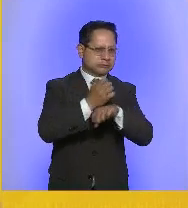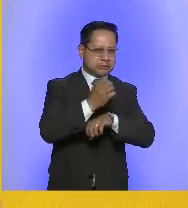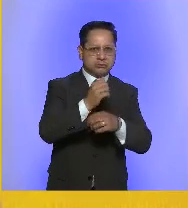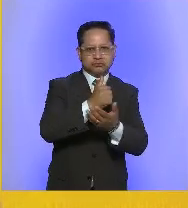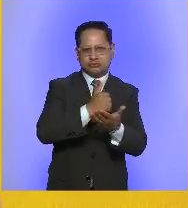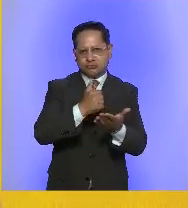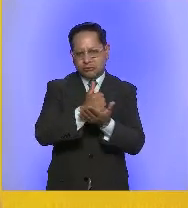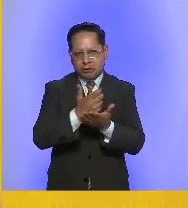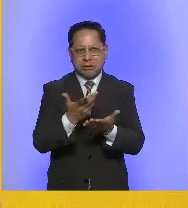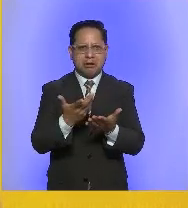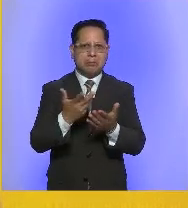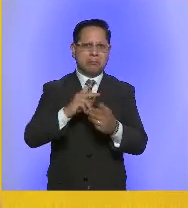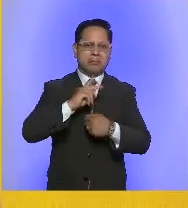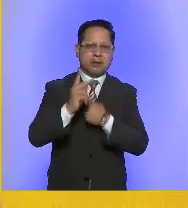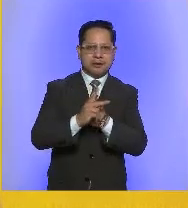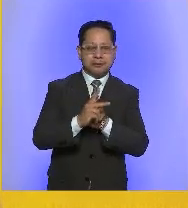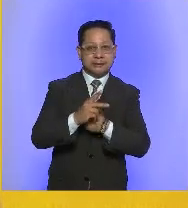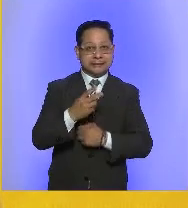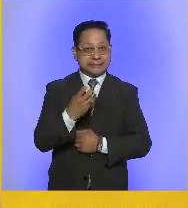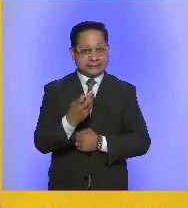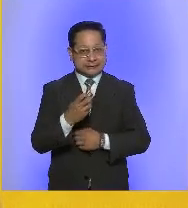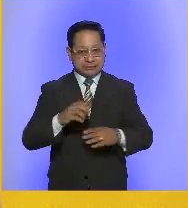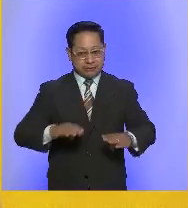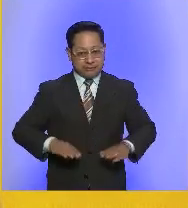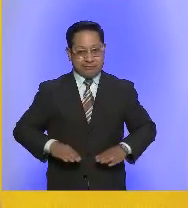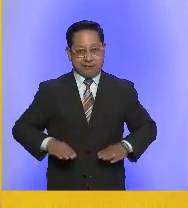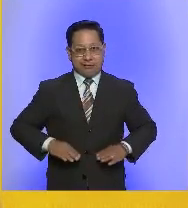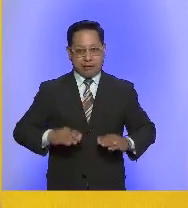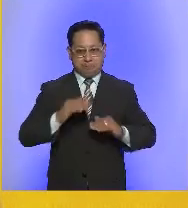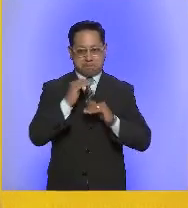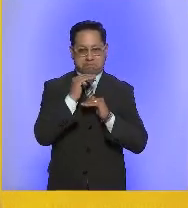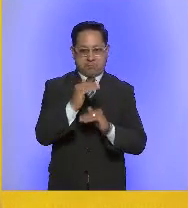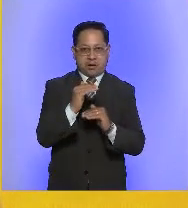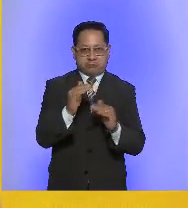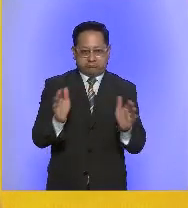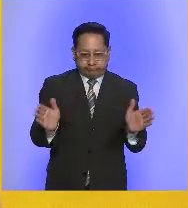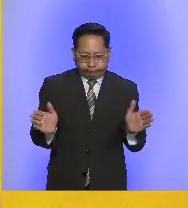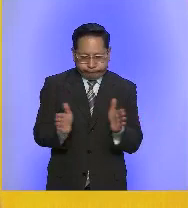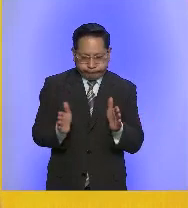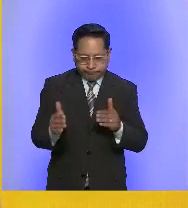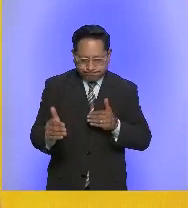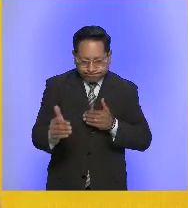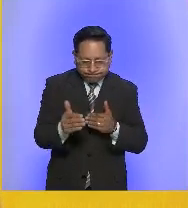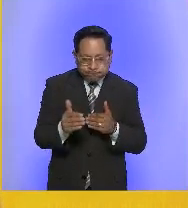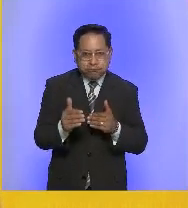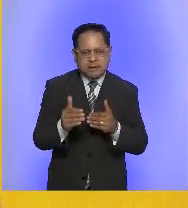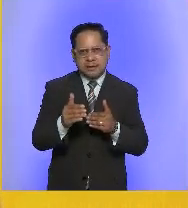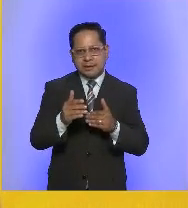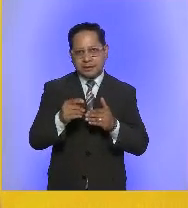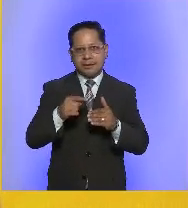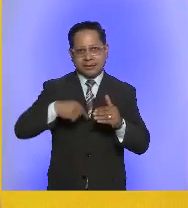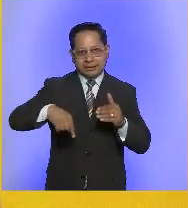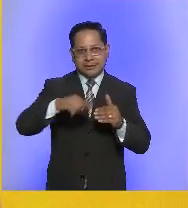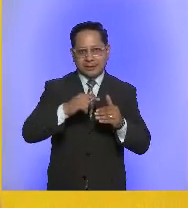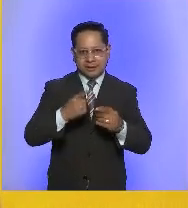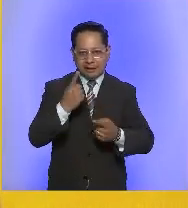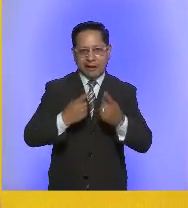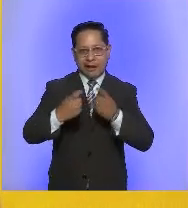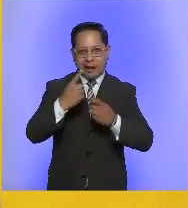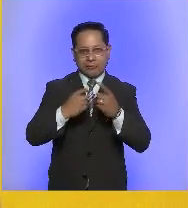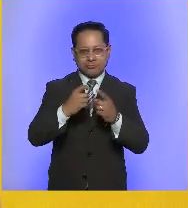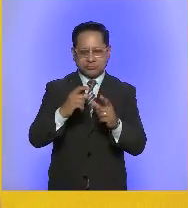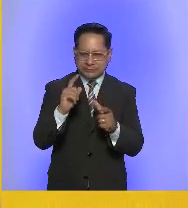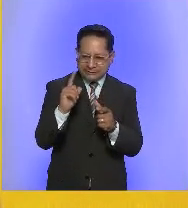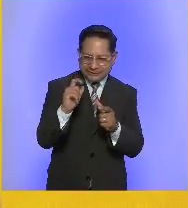plataformas cerradas es por ellas, porque en ellas circulan pantallazos o screenshots de textos publicados en